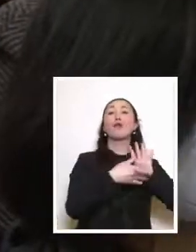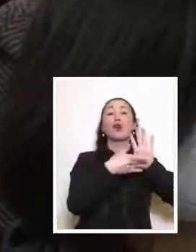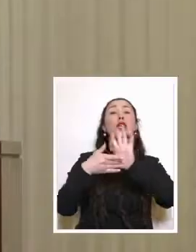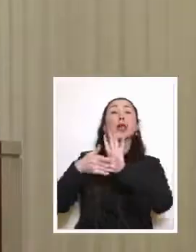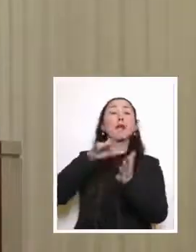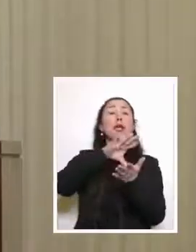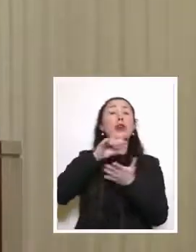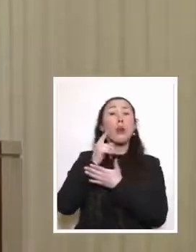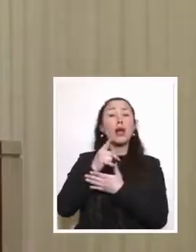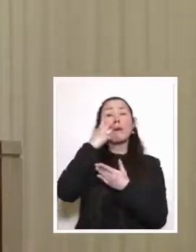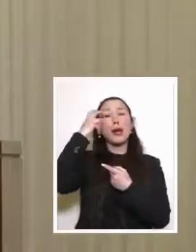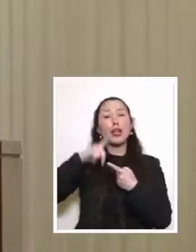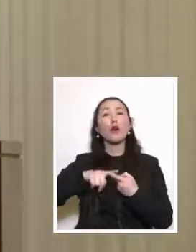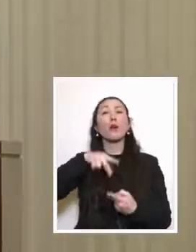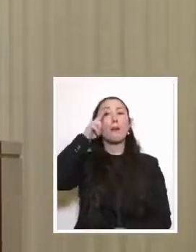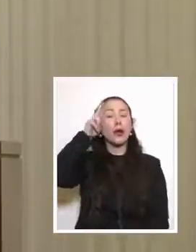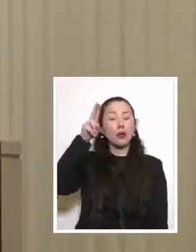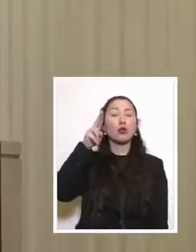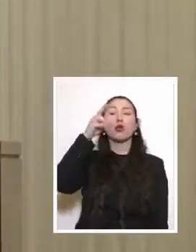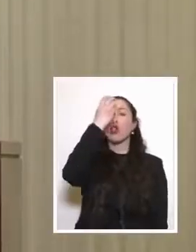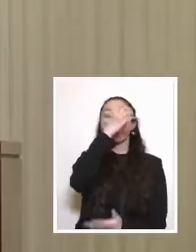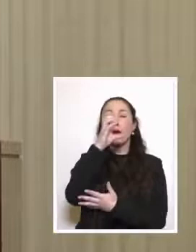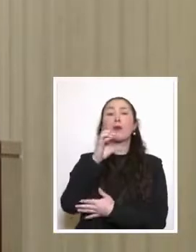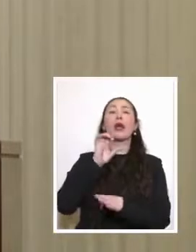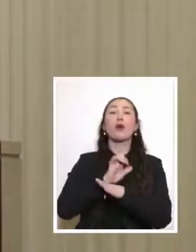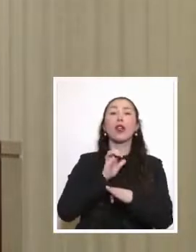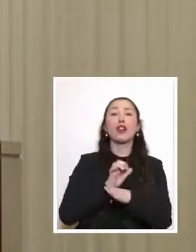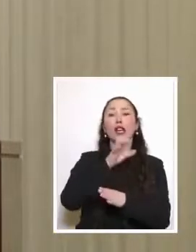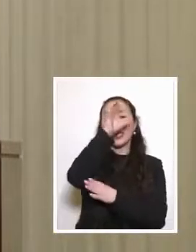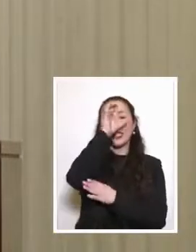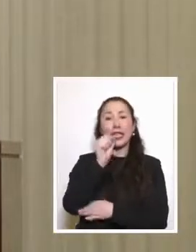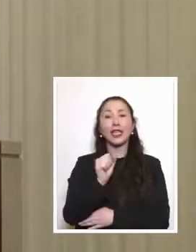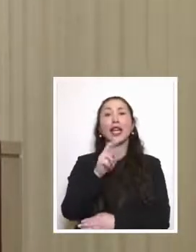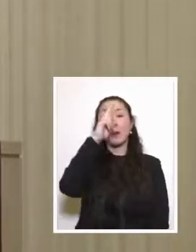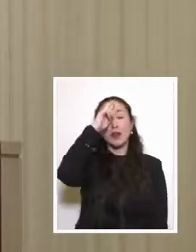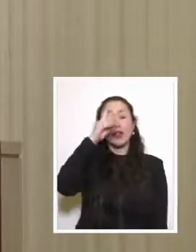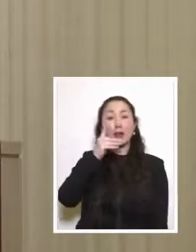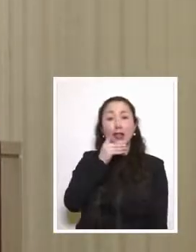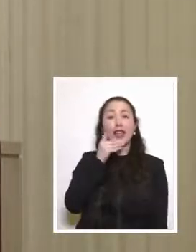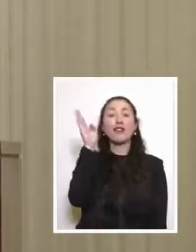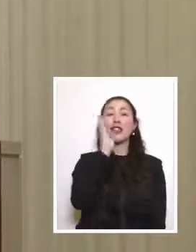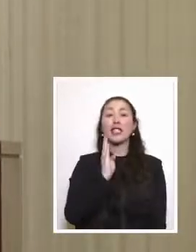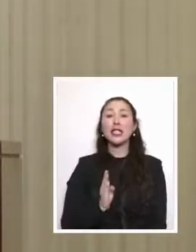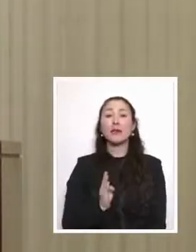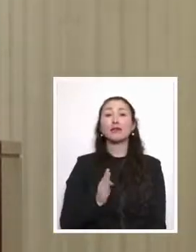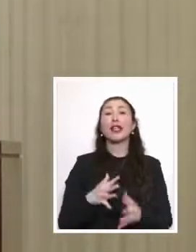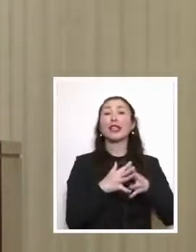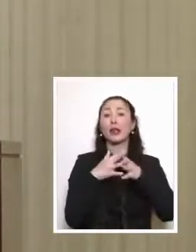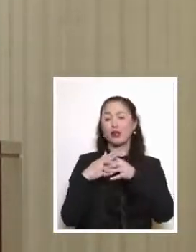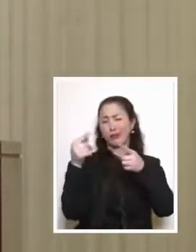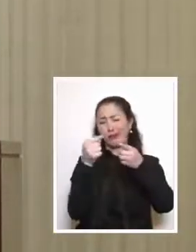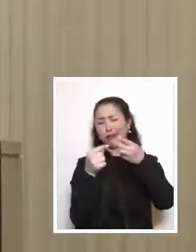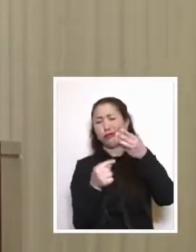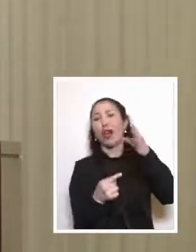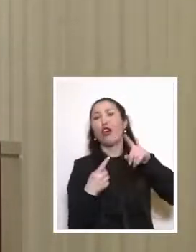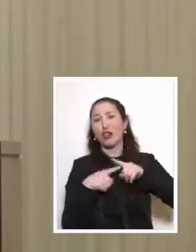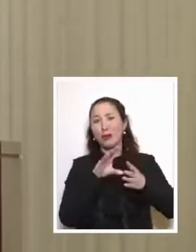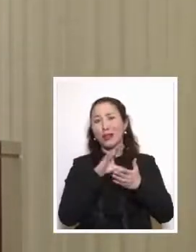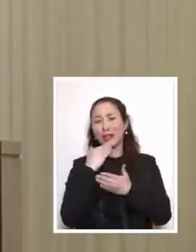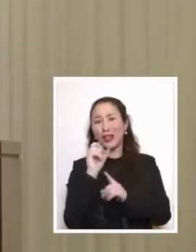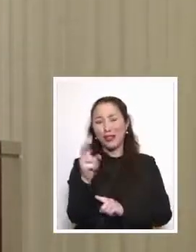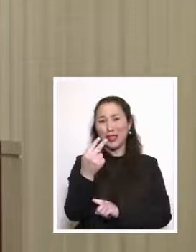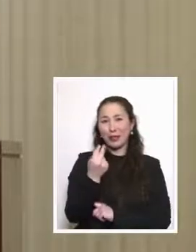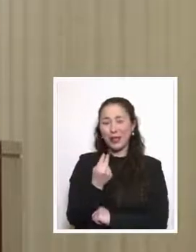México, Perú, Colombia, Argentina, Ecuador, Guatemala, República Dominicana, Brasil y Estados Unidos, entre otros.